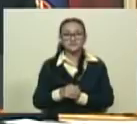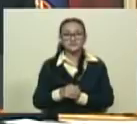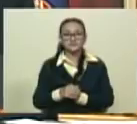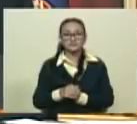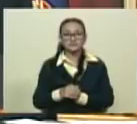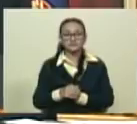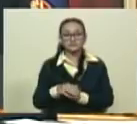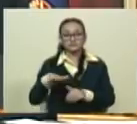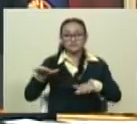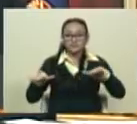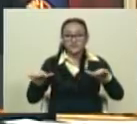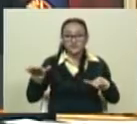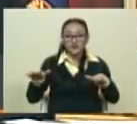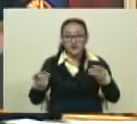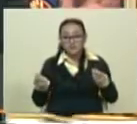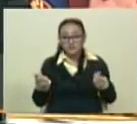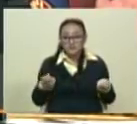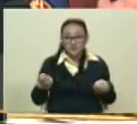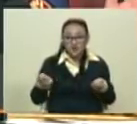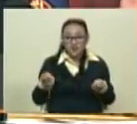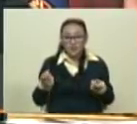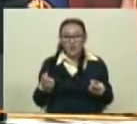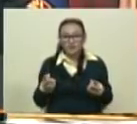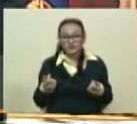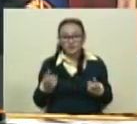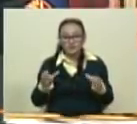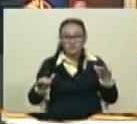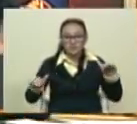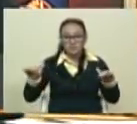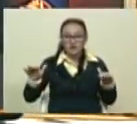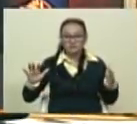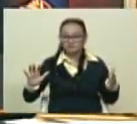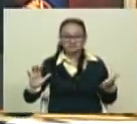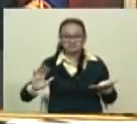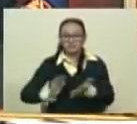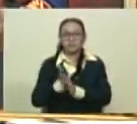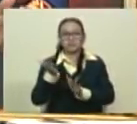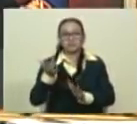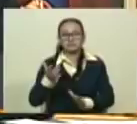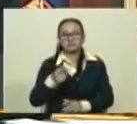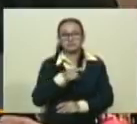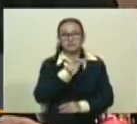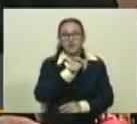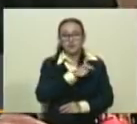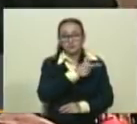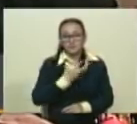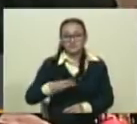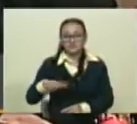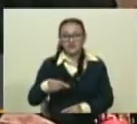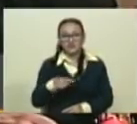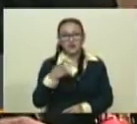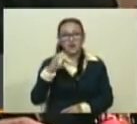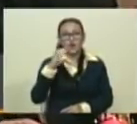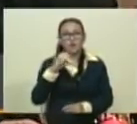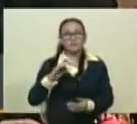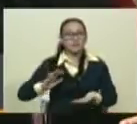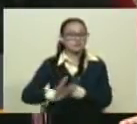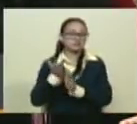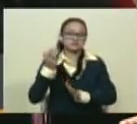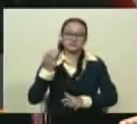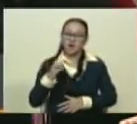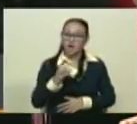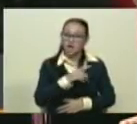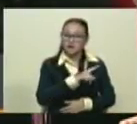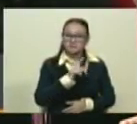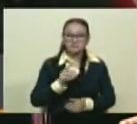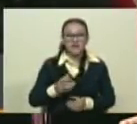¿Cuánto es la balanza comercial con Colombia ahorita? Destruida por Santos. ¿Cuántas son las inversiones conjuntas? Destruidas por Santos. ¿Cómo está